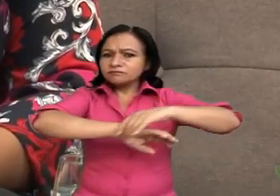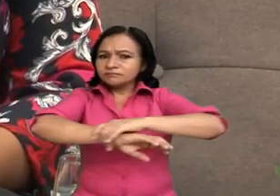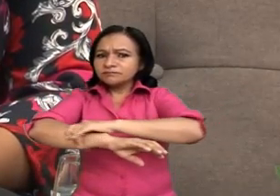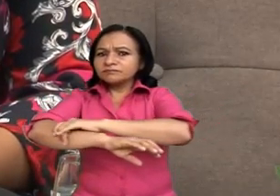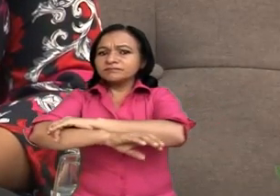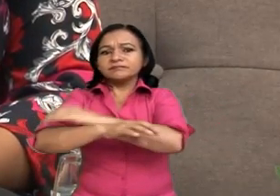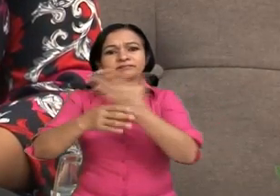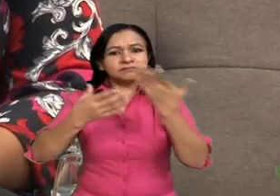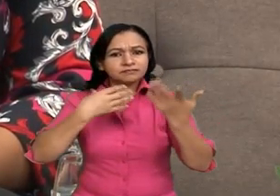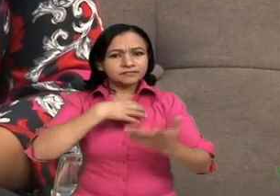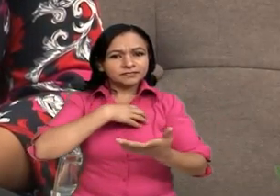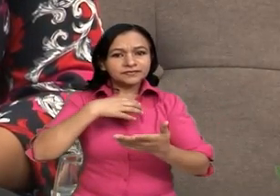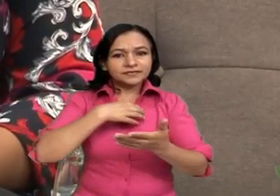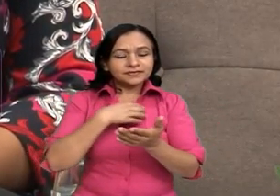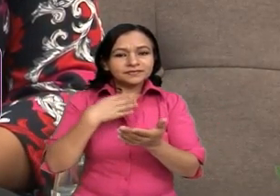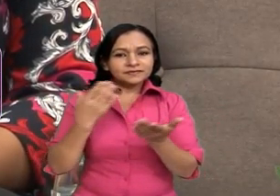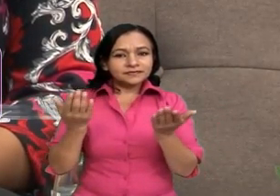esa